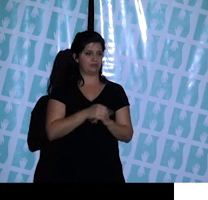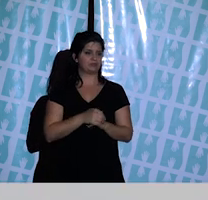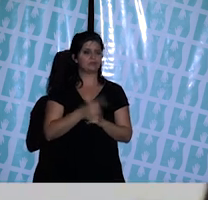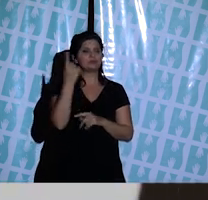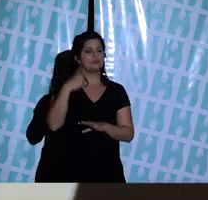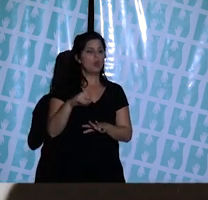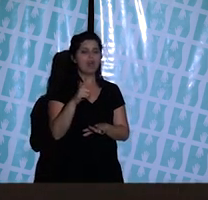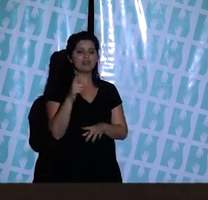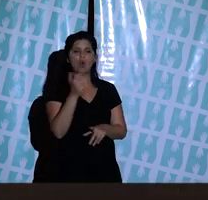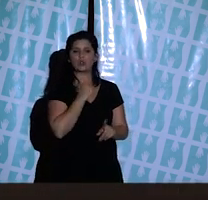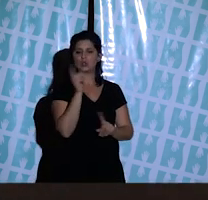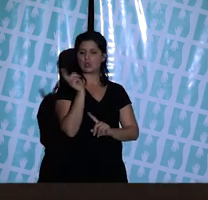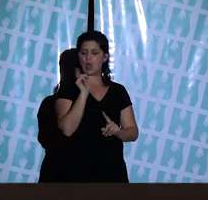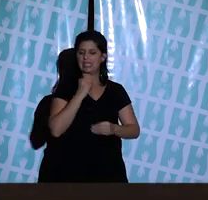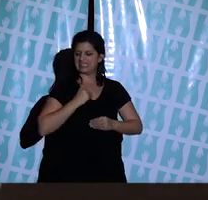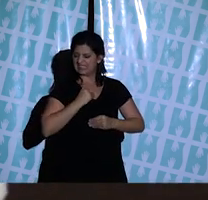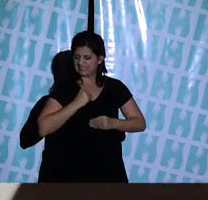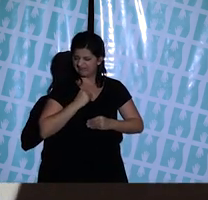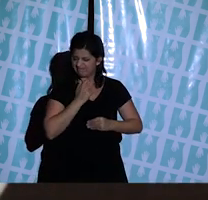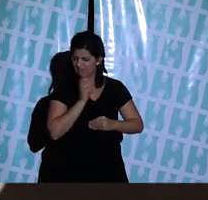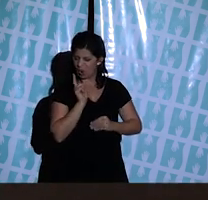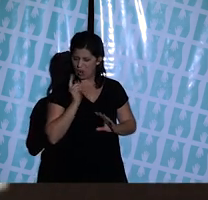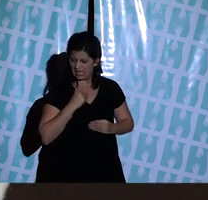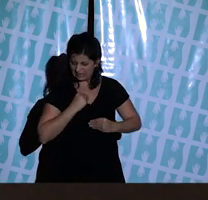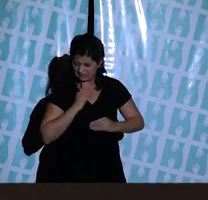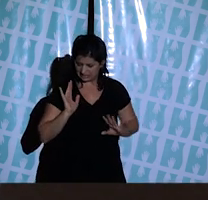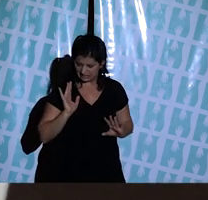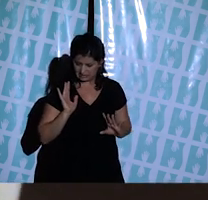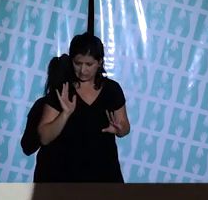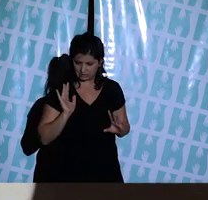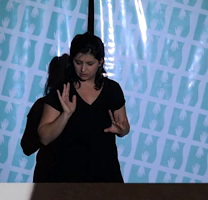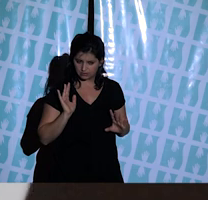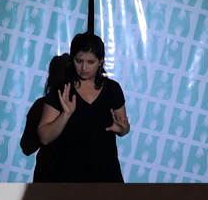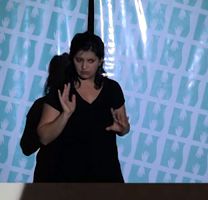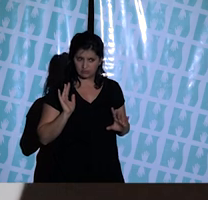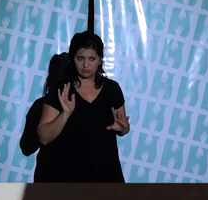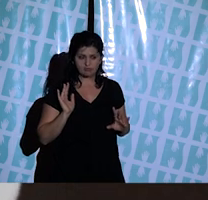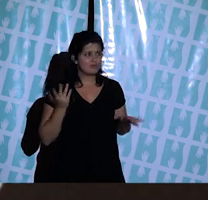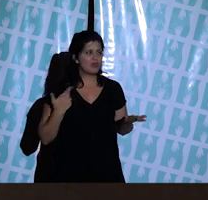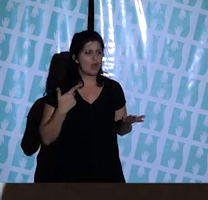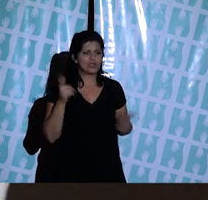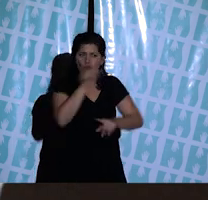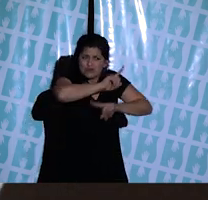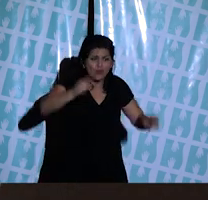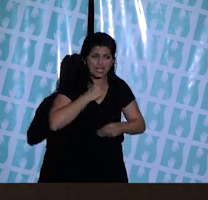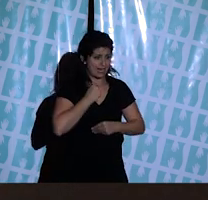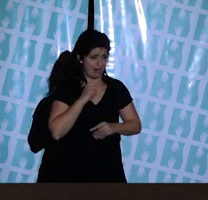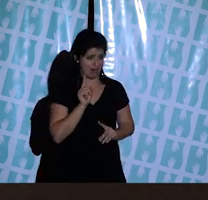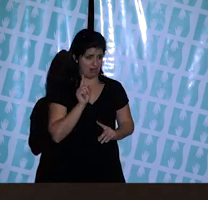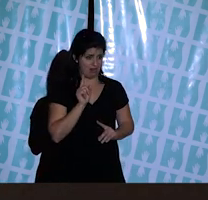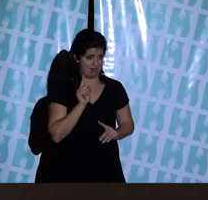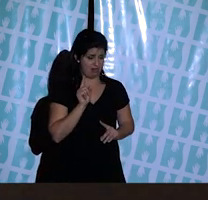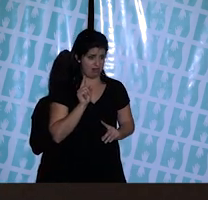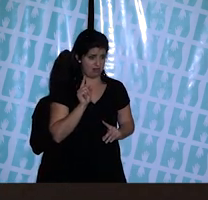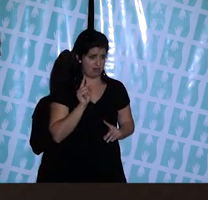Cuando uno no quiere sentir algo, cuando uno no quiere sentir algo,